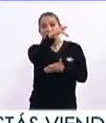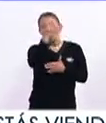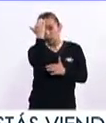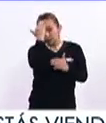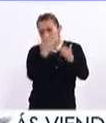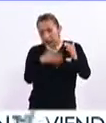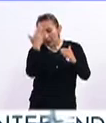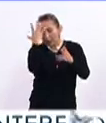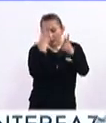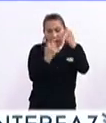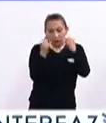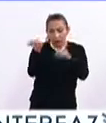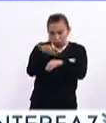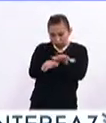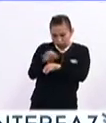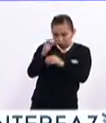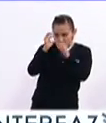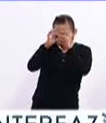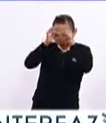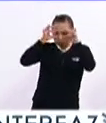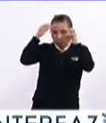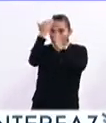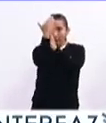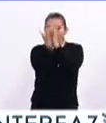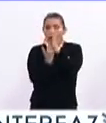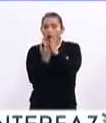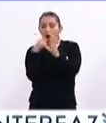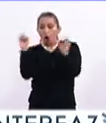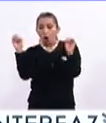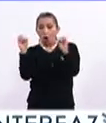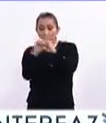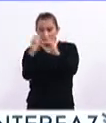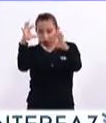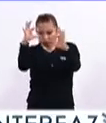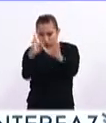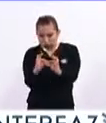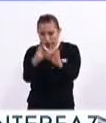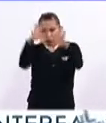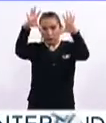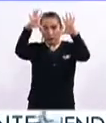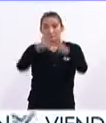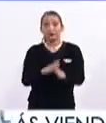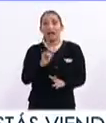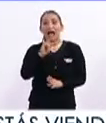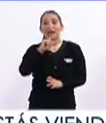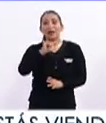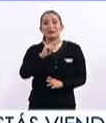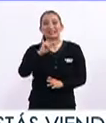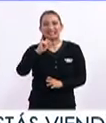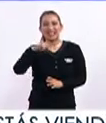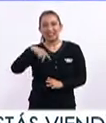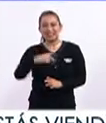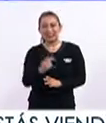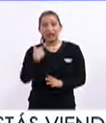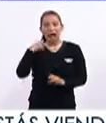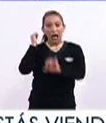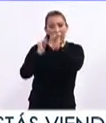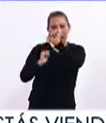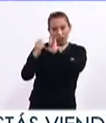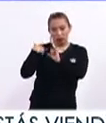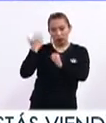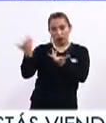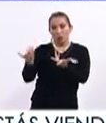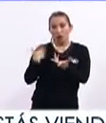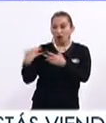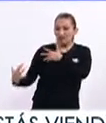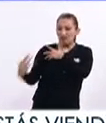sus conocimientos diseñó un lente que le permite reducir cualquier objeto a cualquier tamaño. Adam Strange era un arqueólogo que durante un ataque